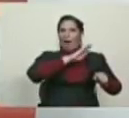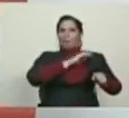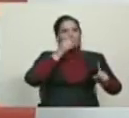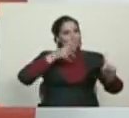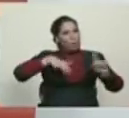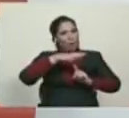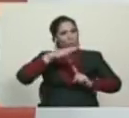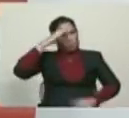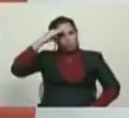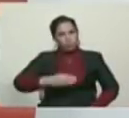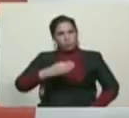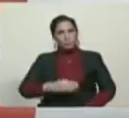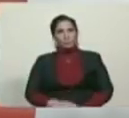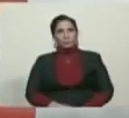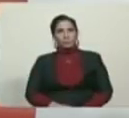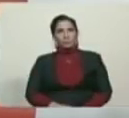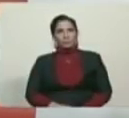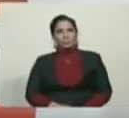Armada.